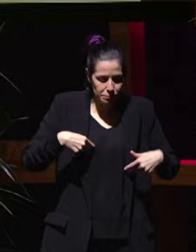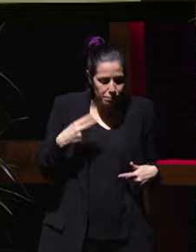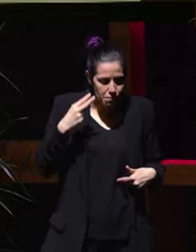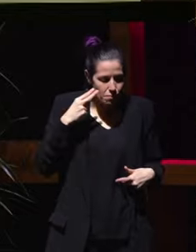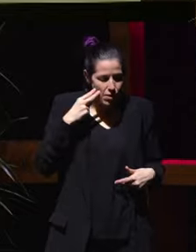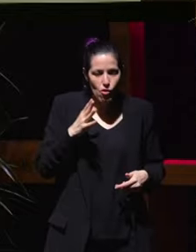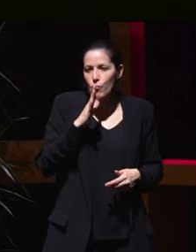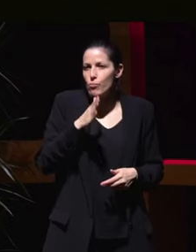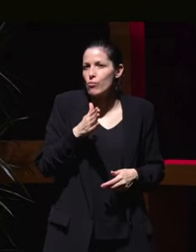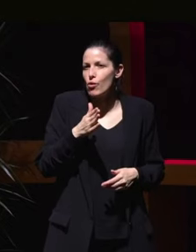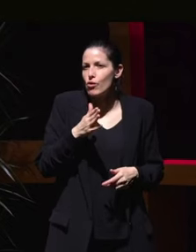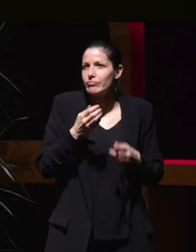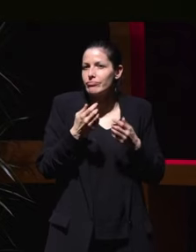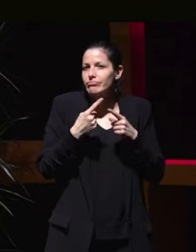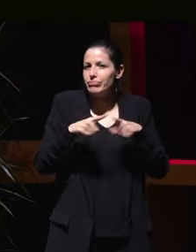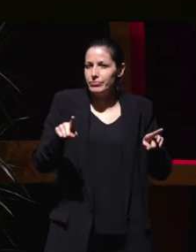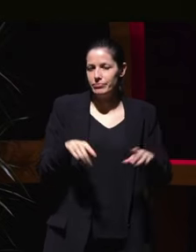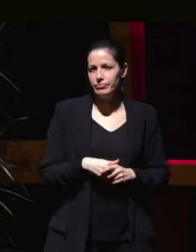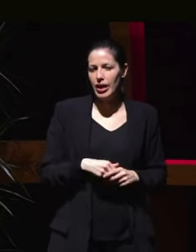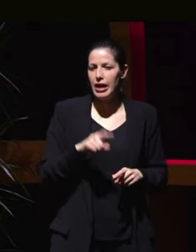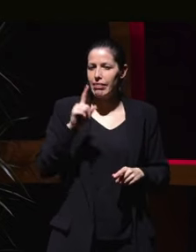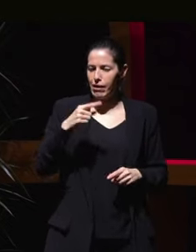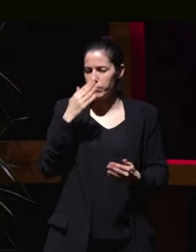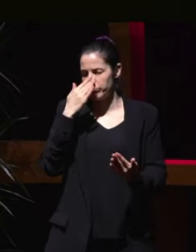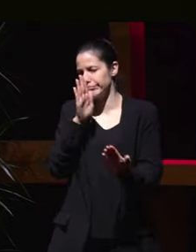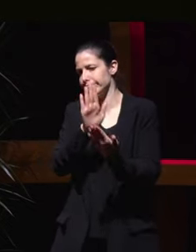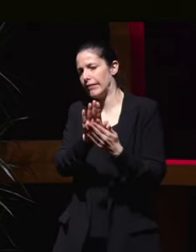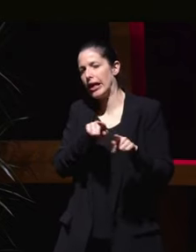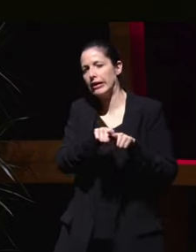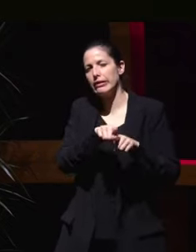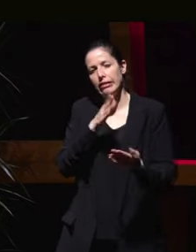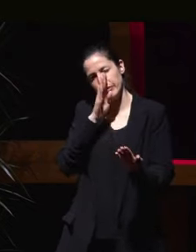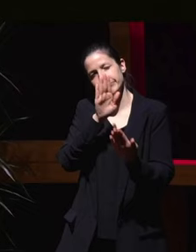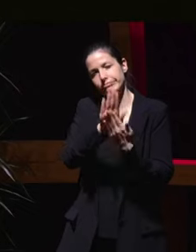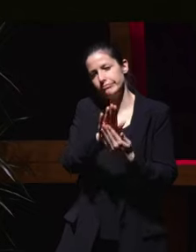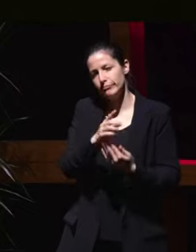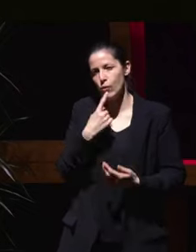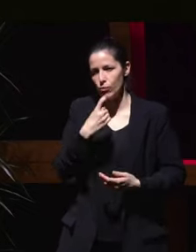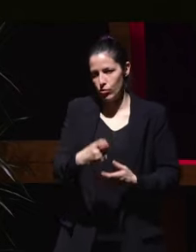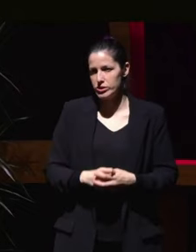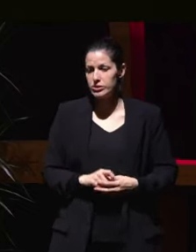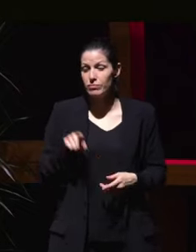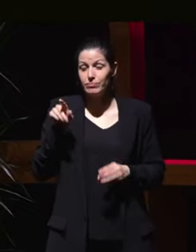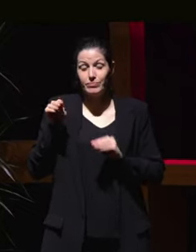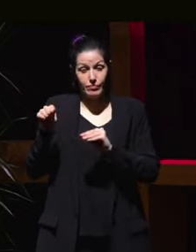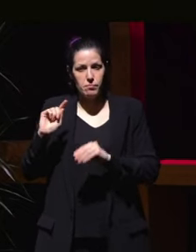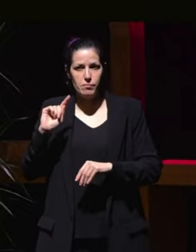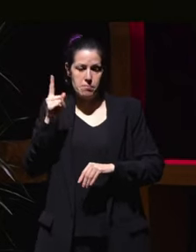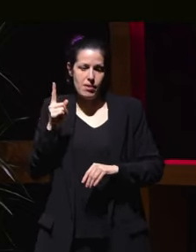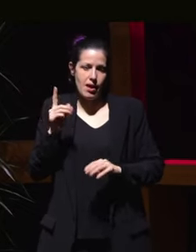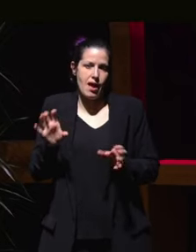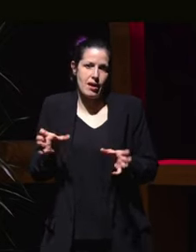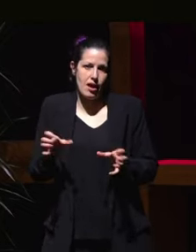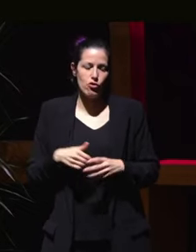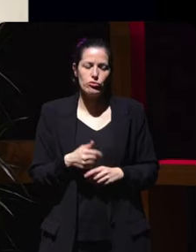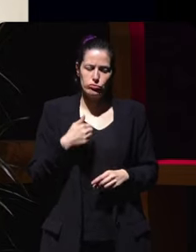algo diferente, afrontarnos as críticas. Esta, como dicimos, pois é Sara Jiménez, que foi a primeira en facelo, pero na radio. Eu tamén fui unha